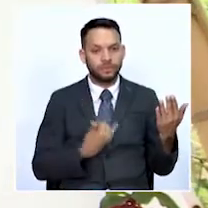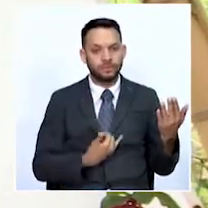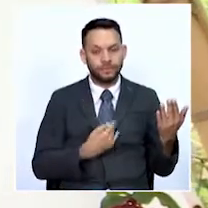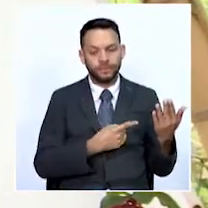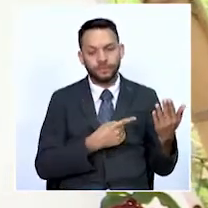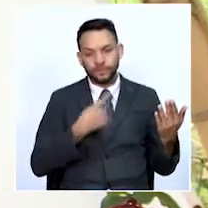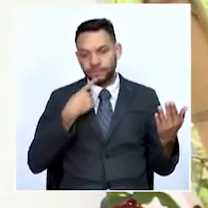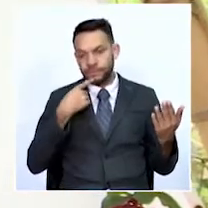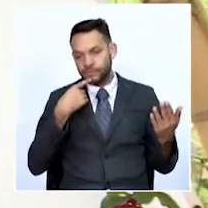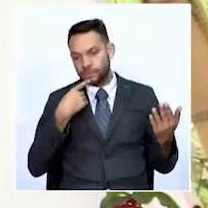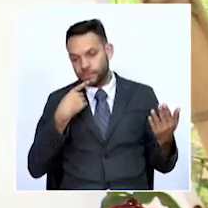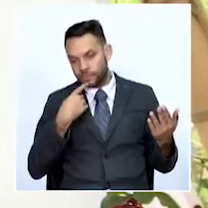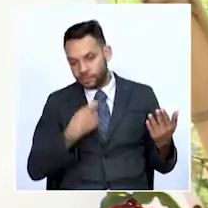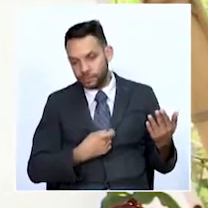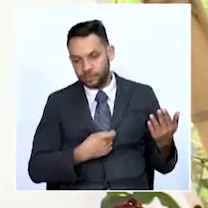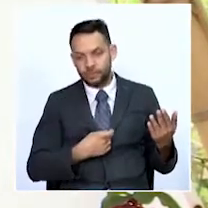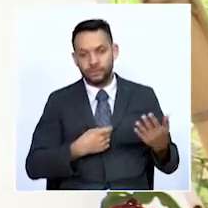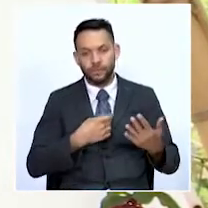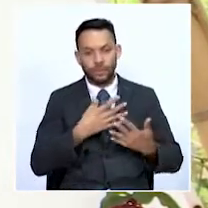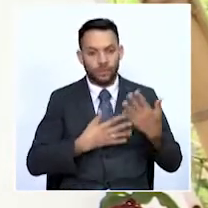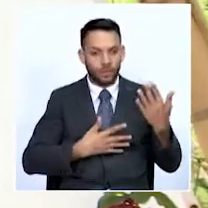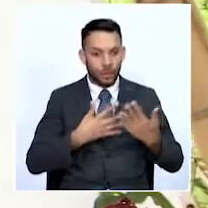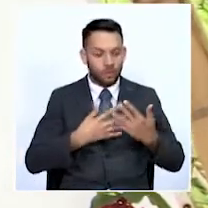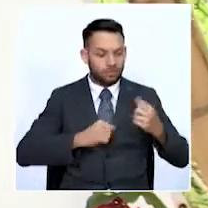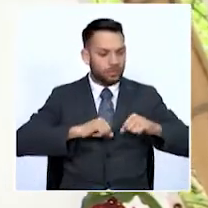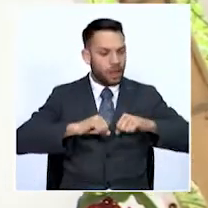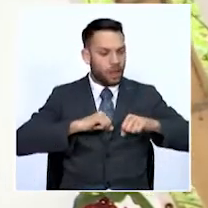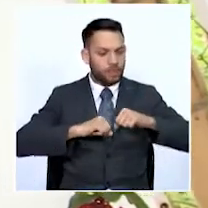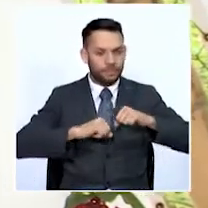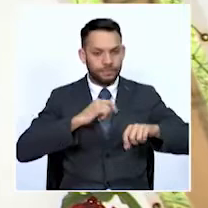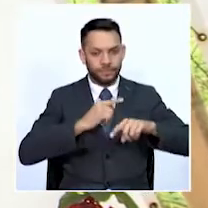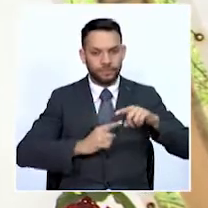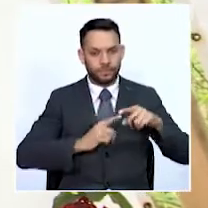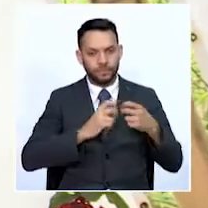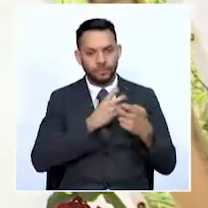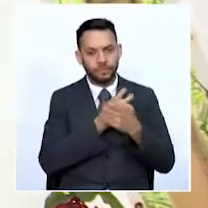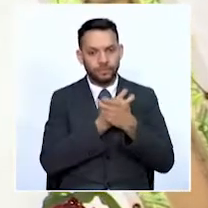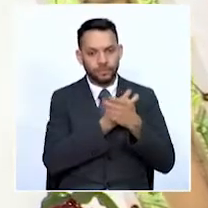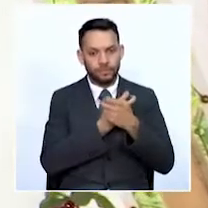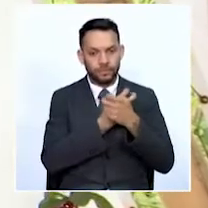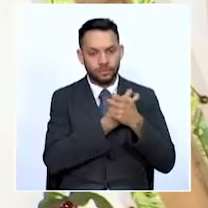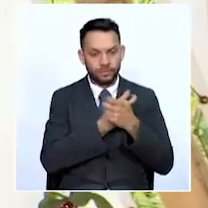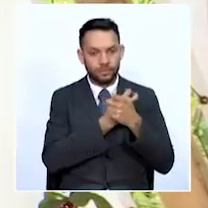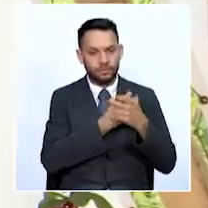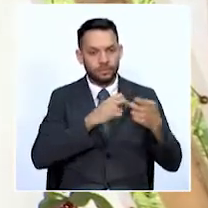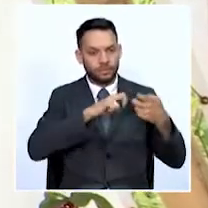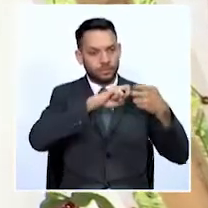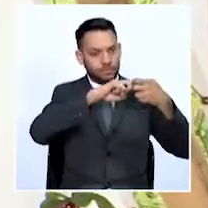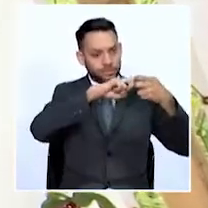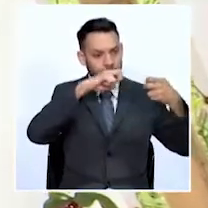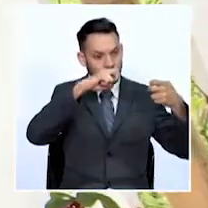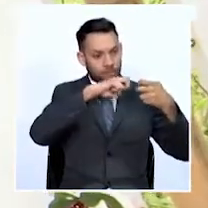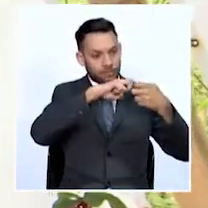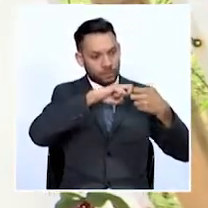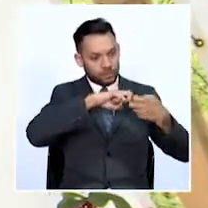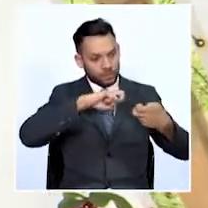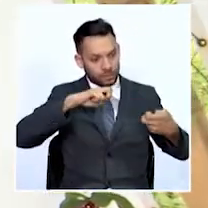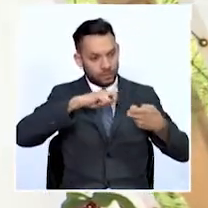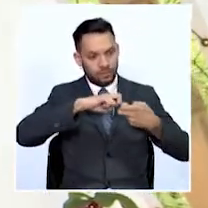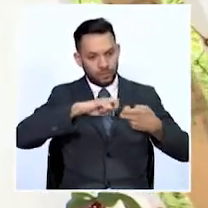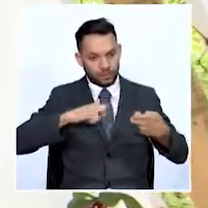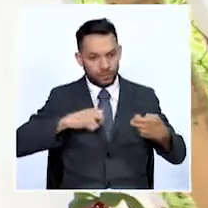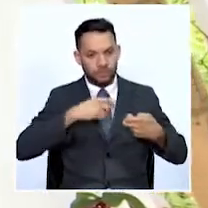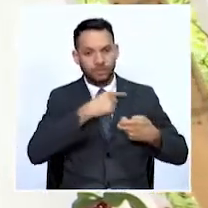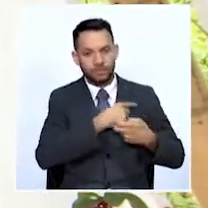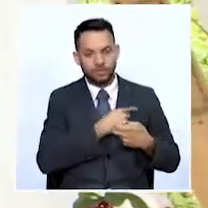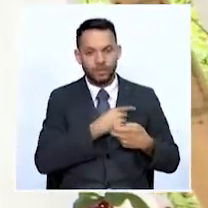y posiblemente también del supraespinoso. Este sí fue muy positivo para el supraespinoso, pero no del